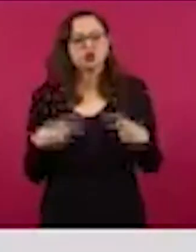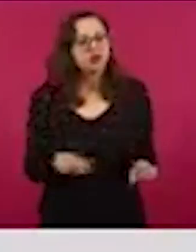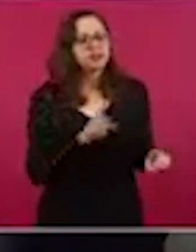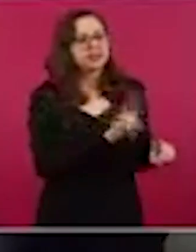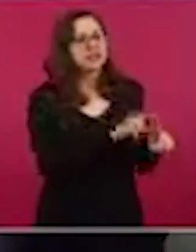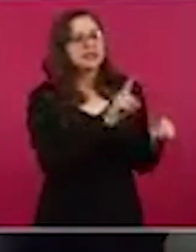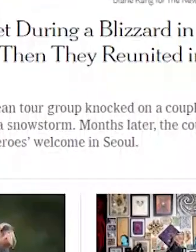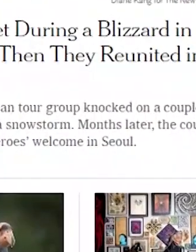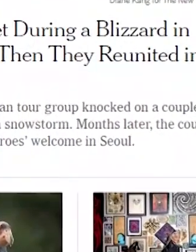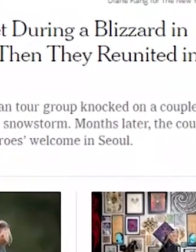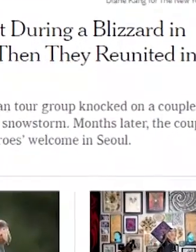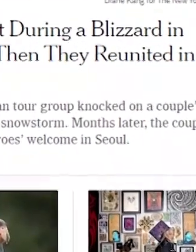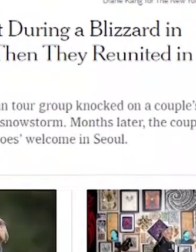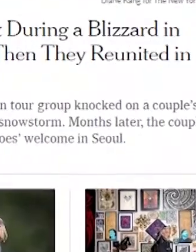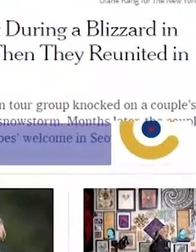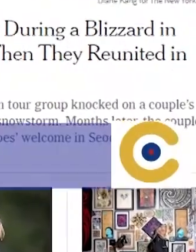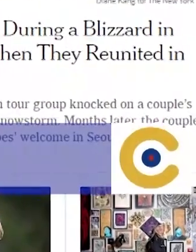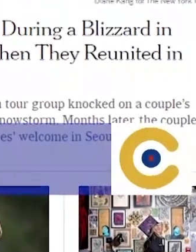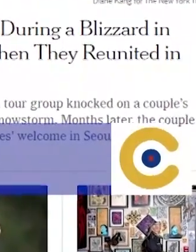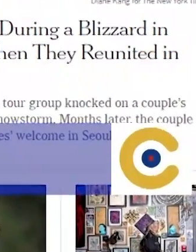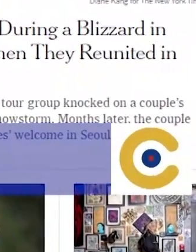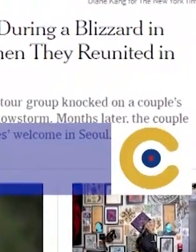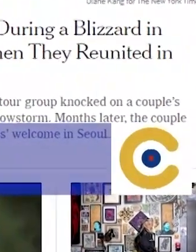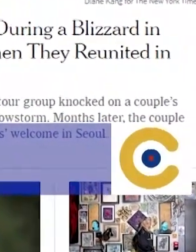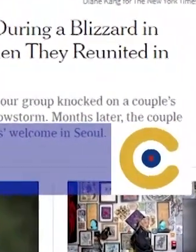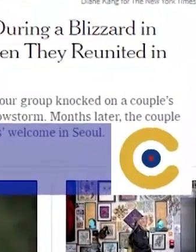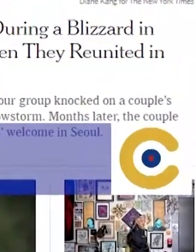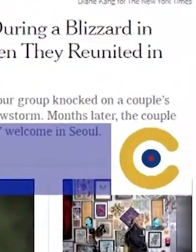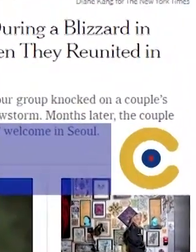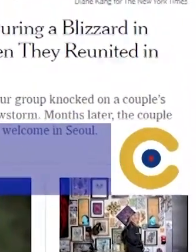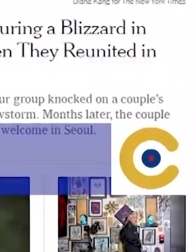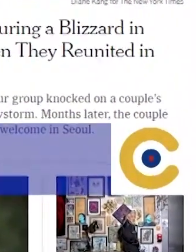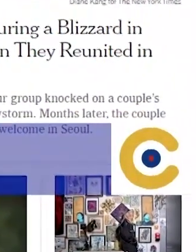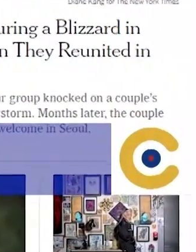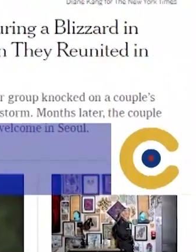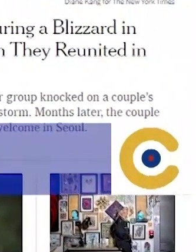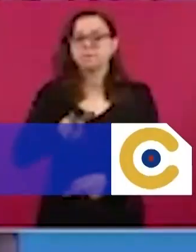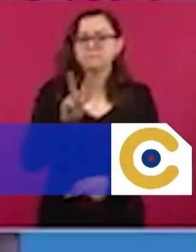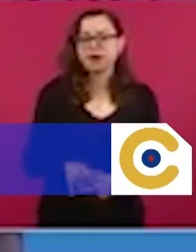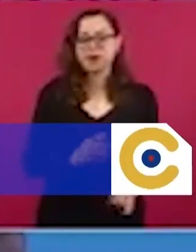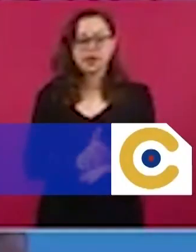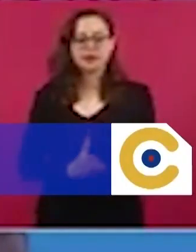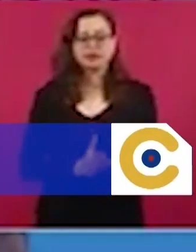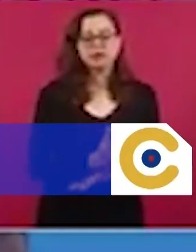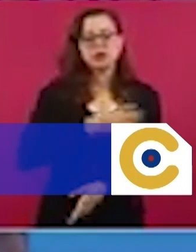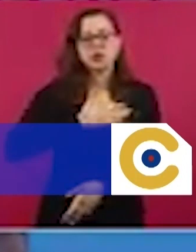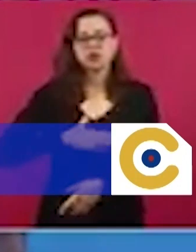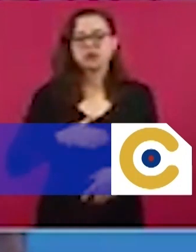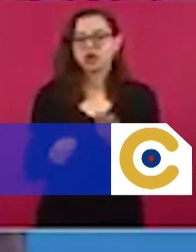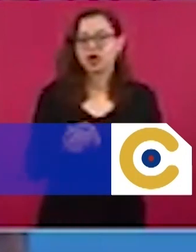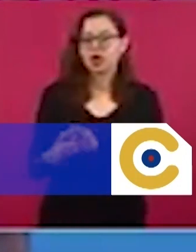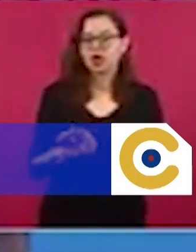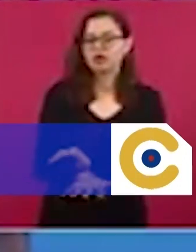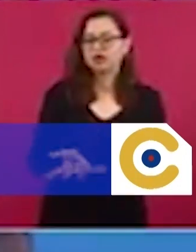Armadas. Las personas que hablaron con Encinas sobre los hackeos dijeron que el subsecretario de Derechos Humanos se enteró de